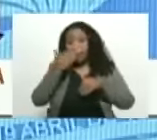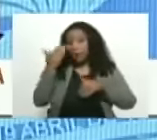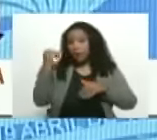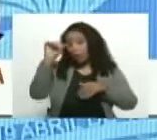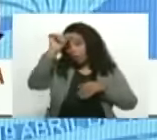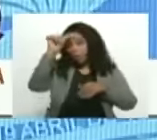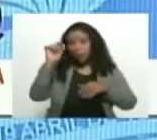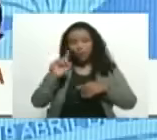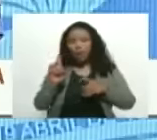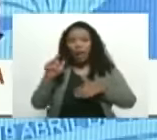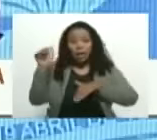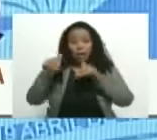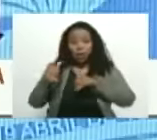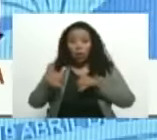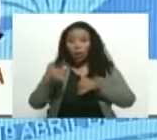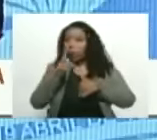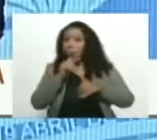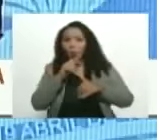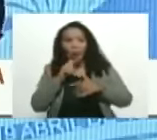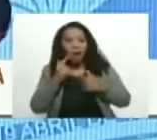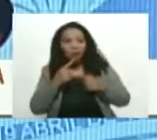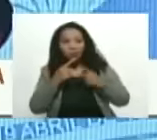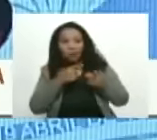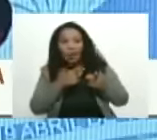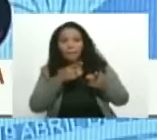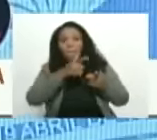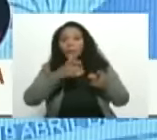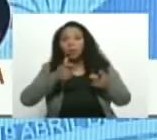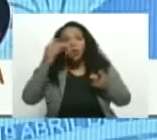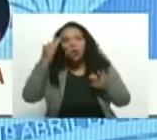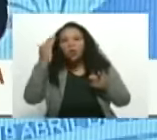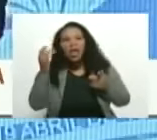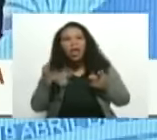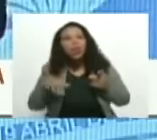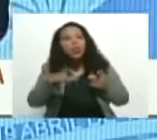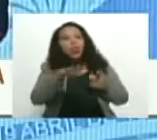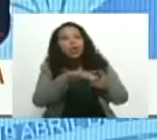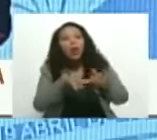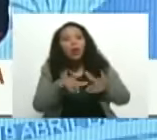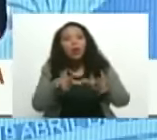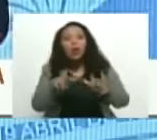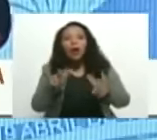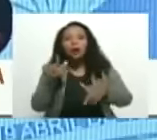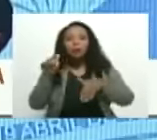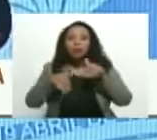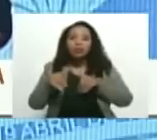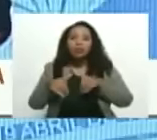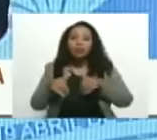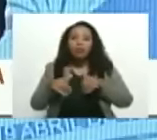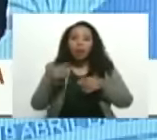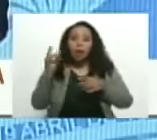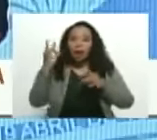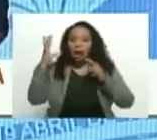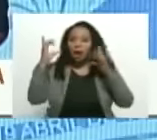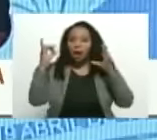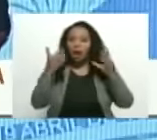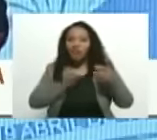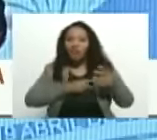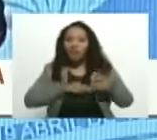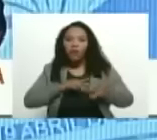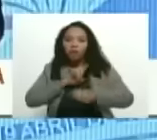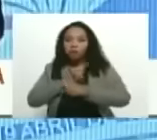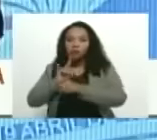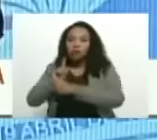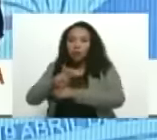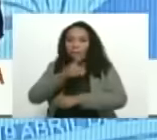Una elección no existe, entre otras cosas, si la gente no sabe dónde tiene que votar. Una elección no existe si maquillan las cifras. Una elección no existe si